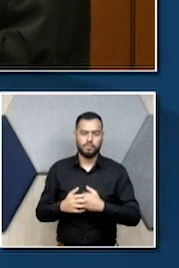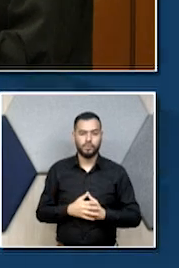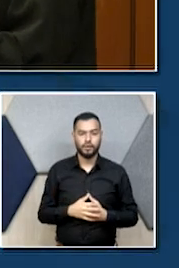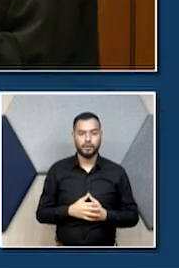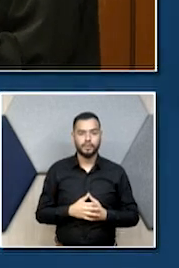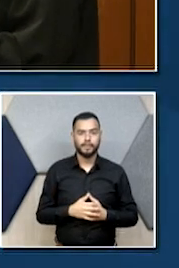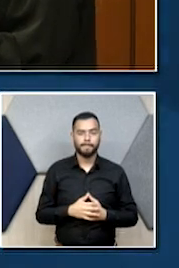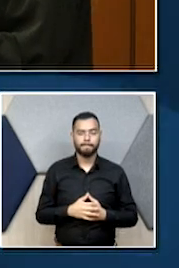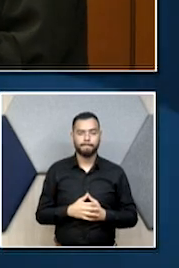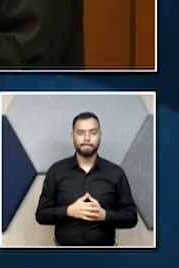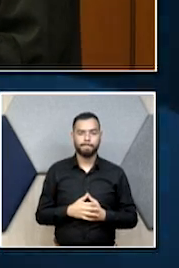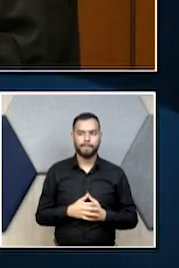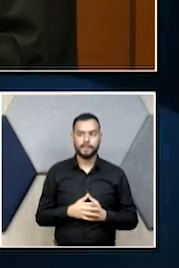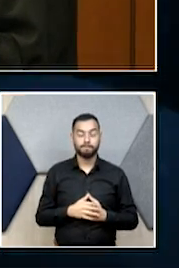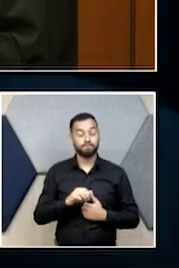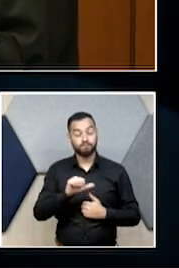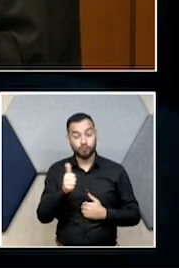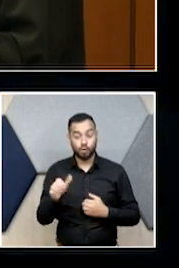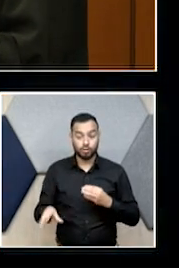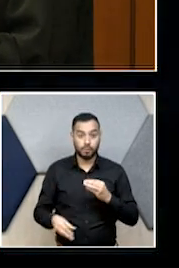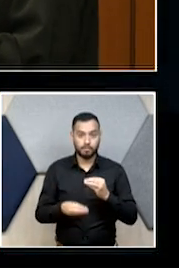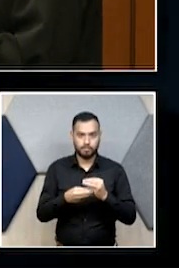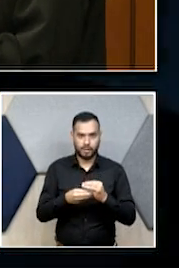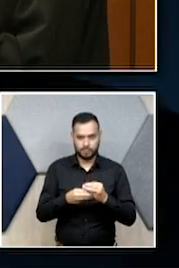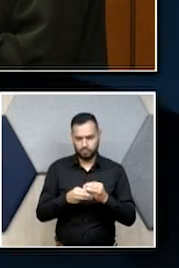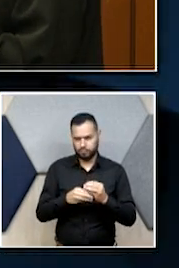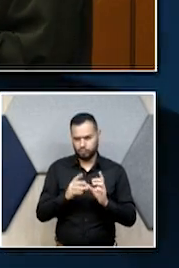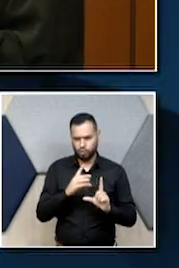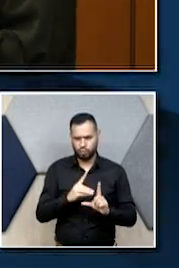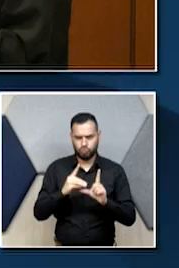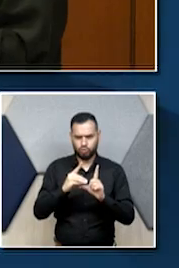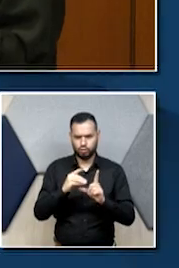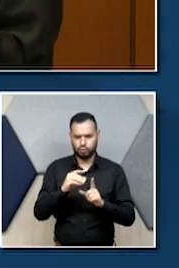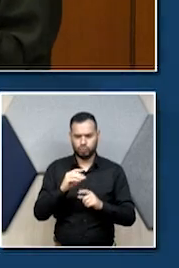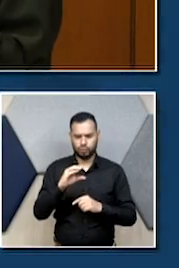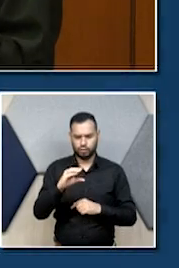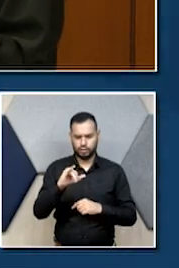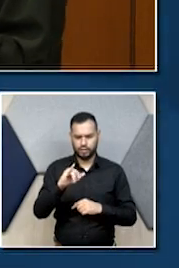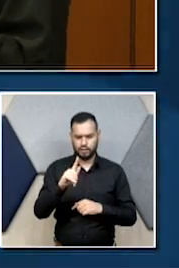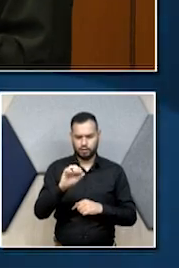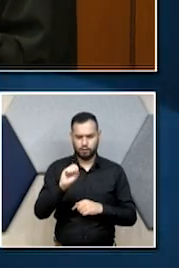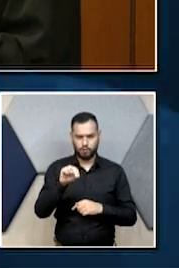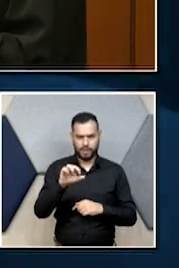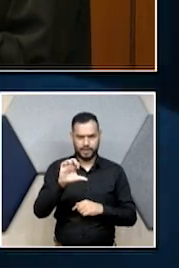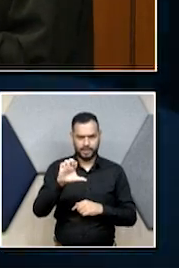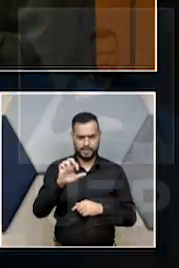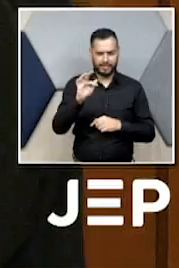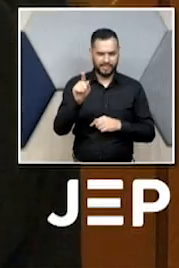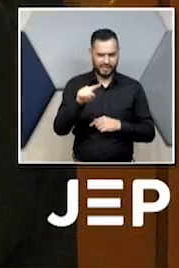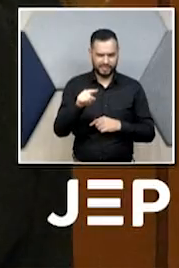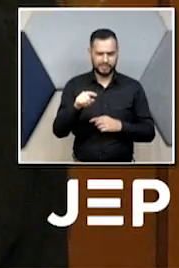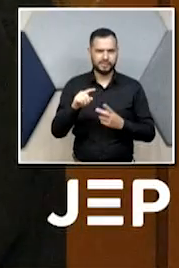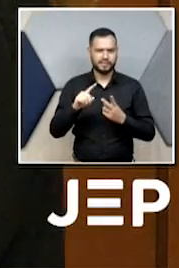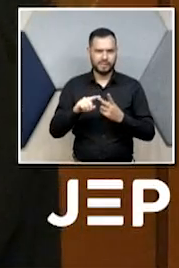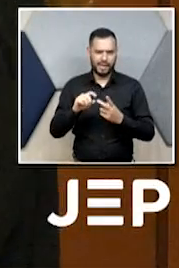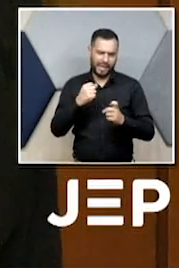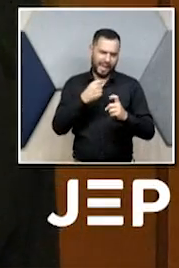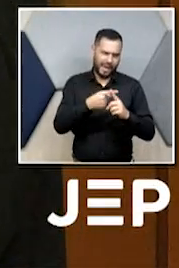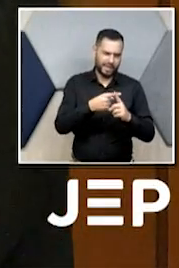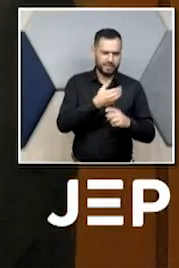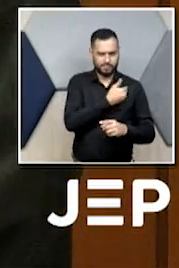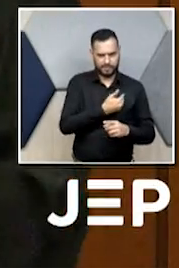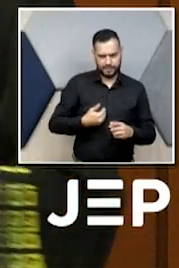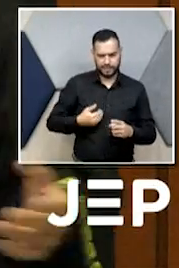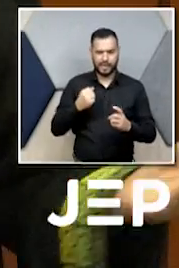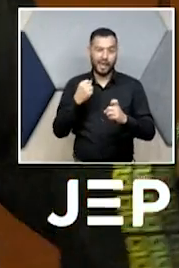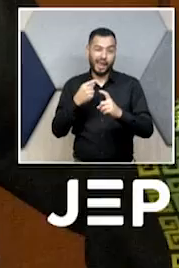De otra parte, doctor Cifuentes, doctora Alexandra, nuestros presidente y vicepresidenta salientes,